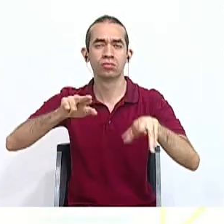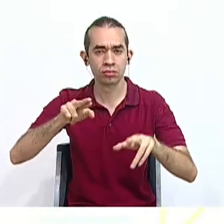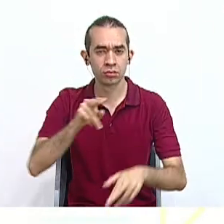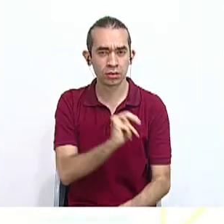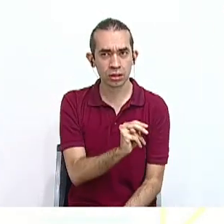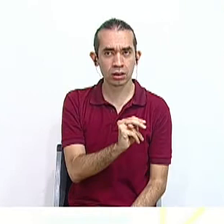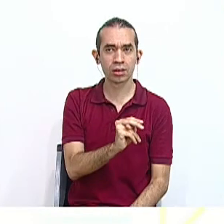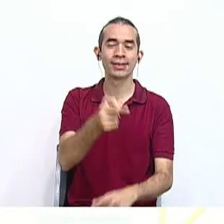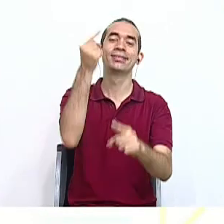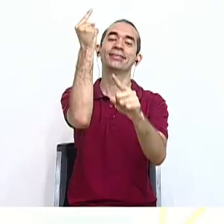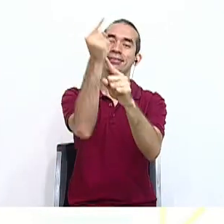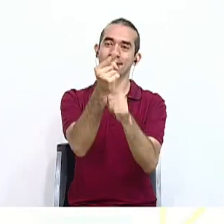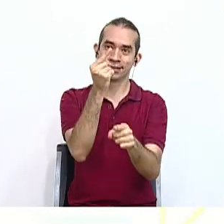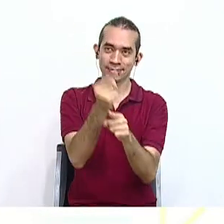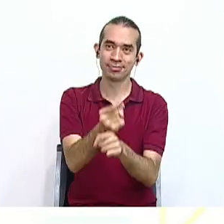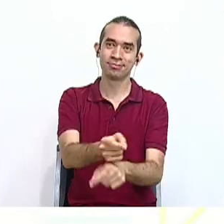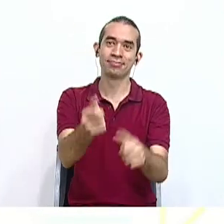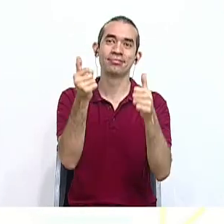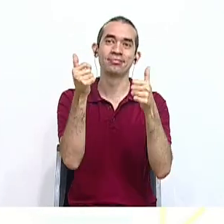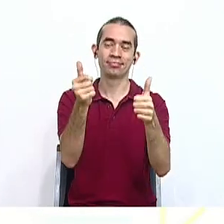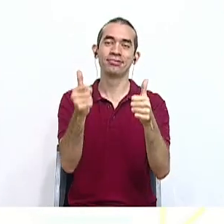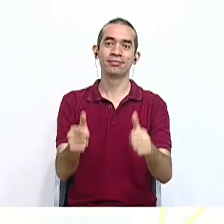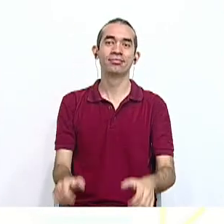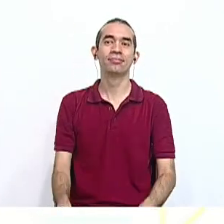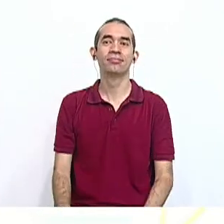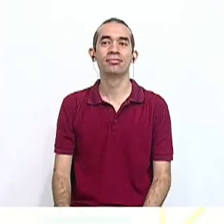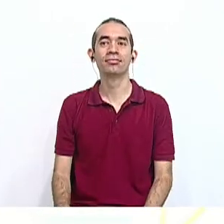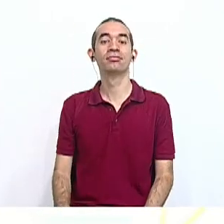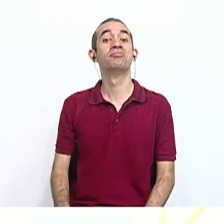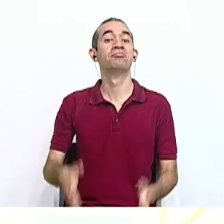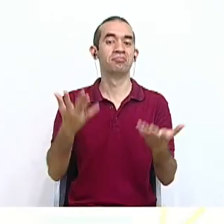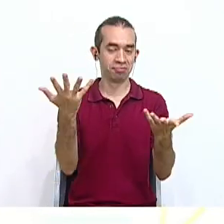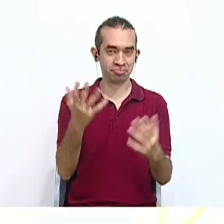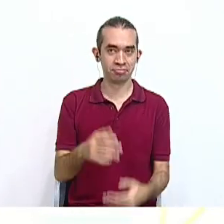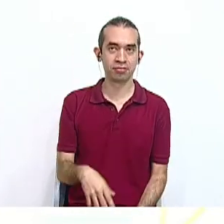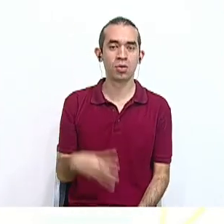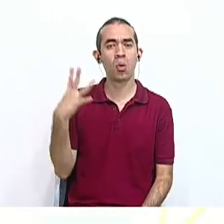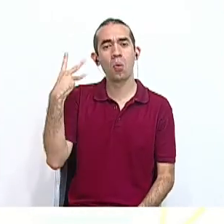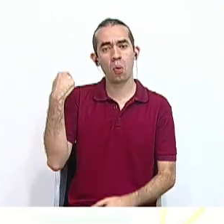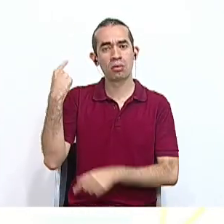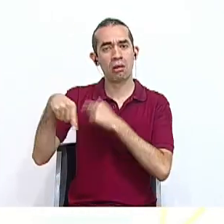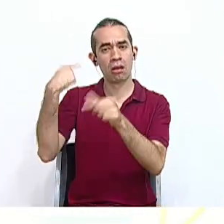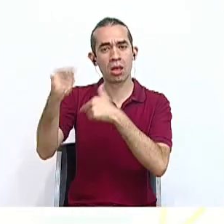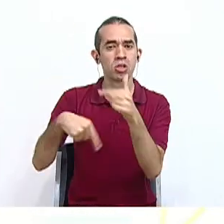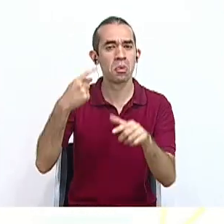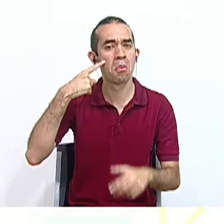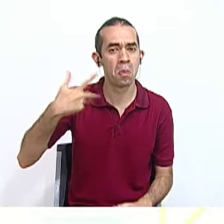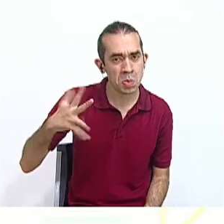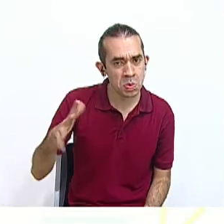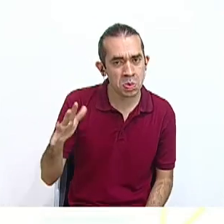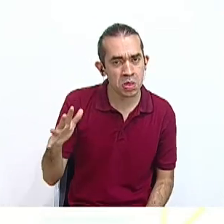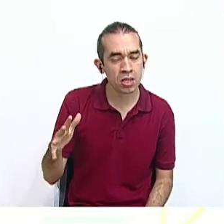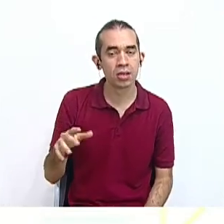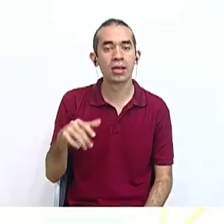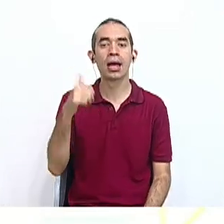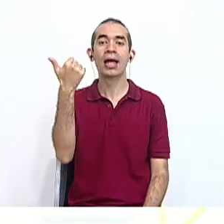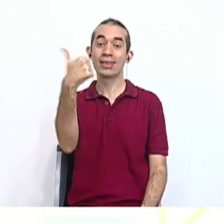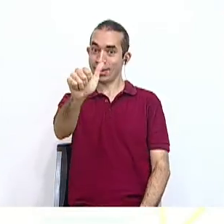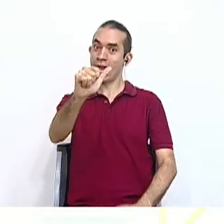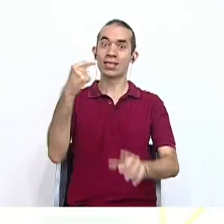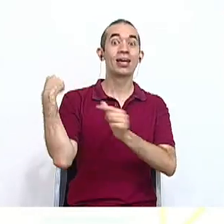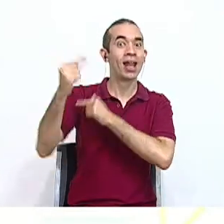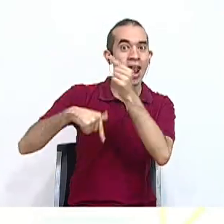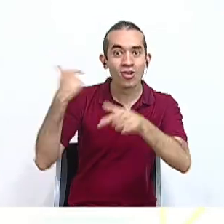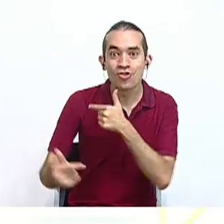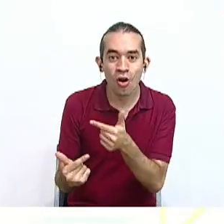n? Correcto. Muy bien. Entonces, ¿cuántas generaciones nos van a llevar aproximadamente? 10